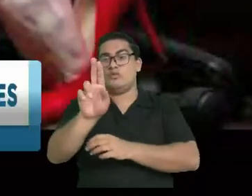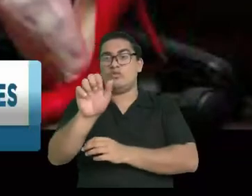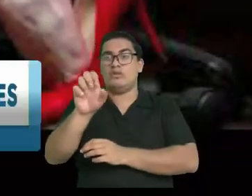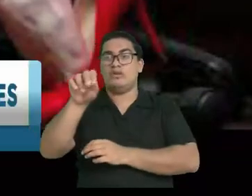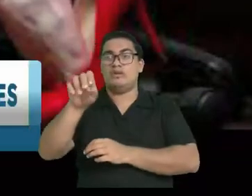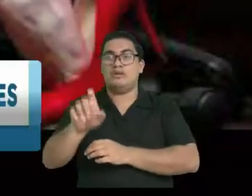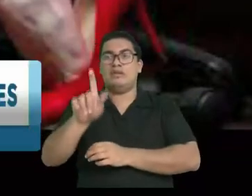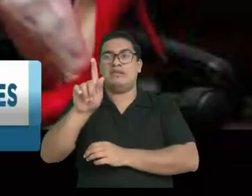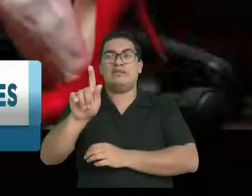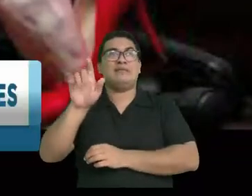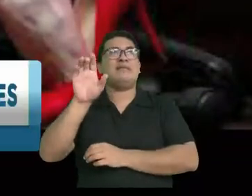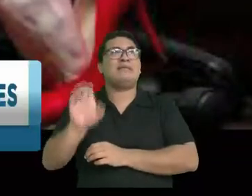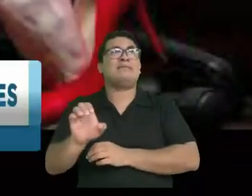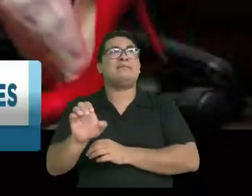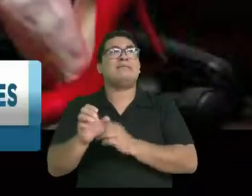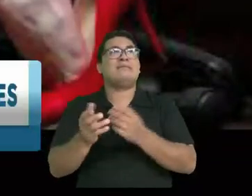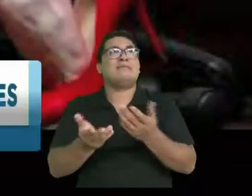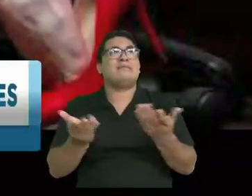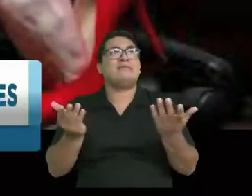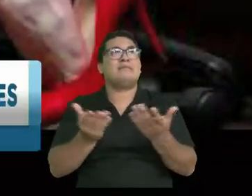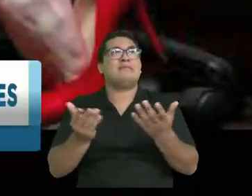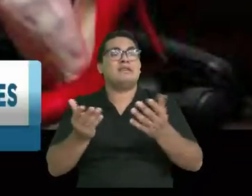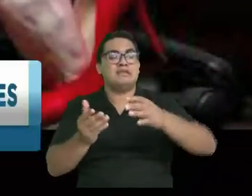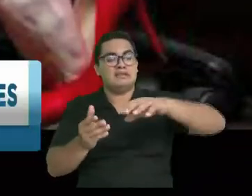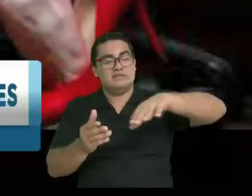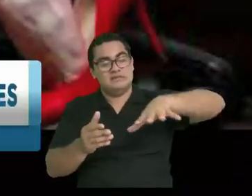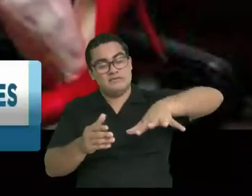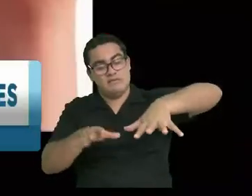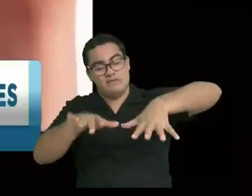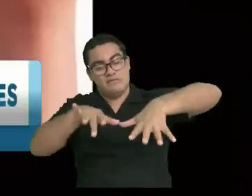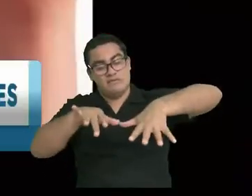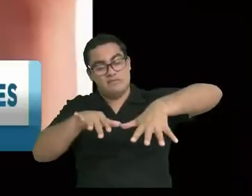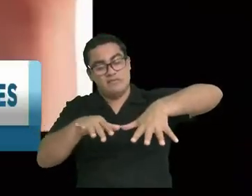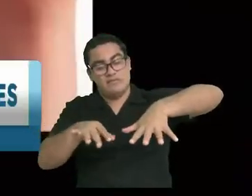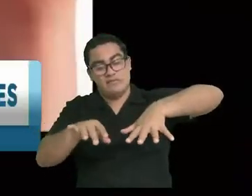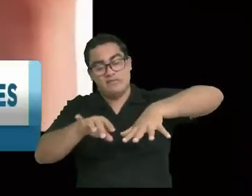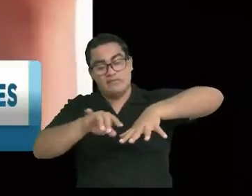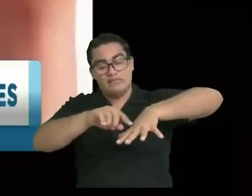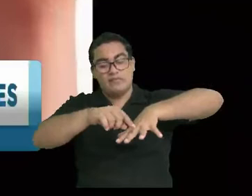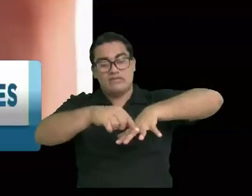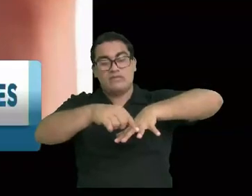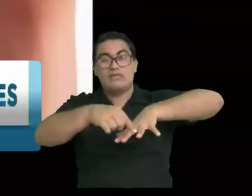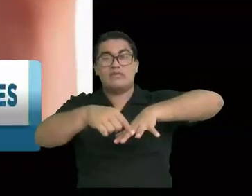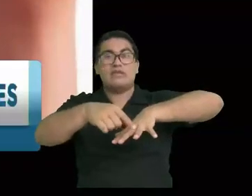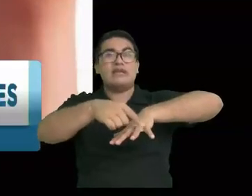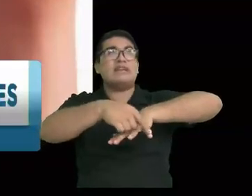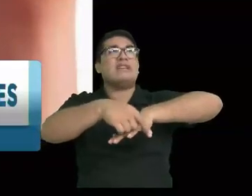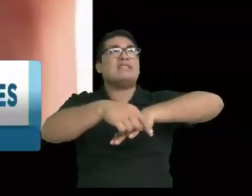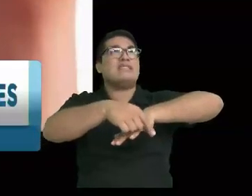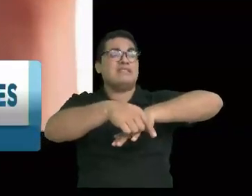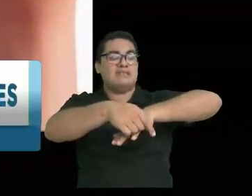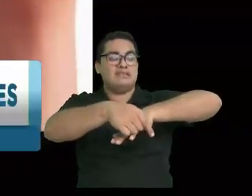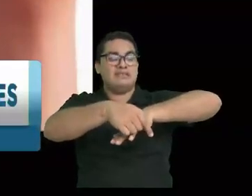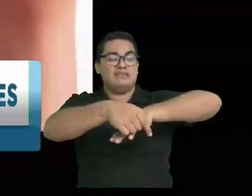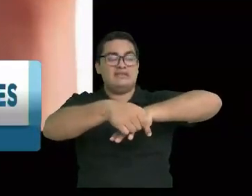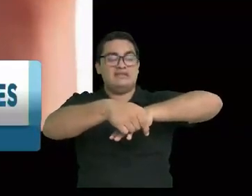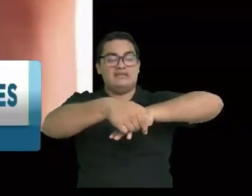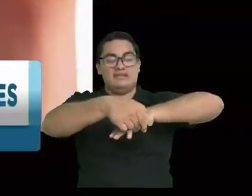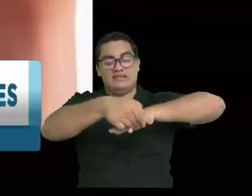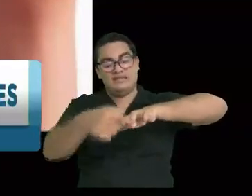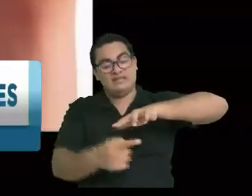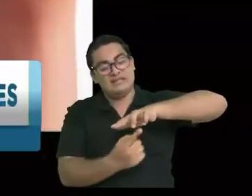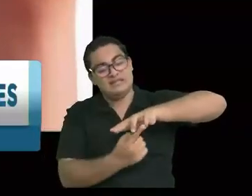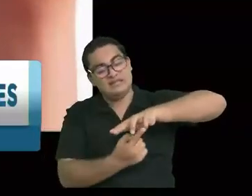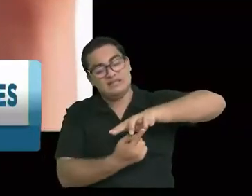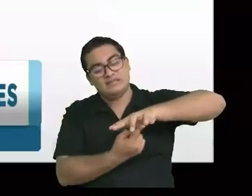jalo valgo, que no es más que la deformación del primer dedo, el cual el dedo se va hacia adentro y el